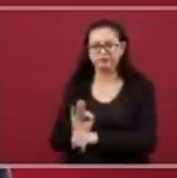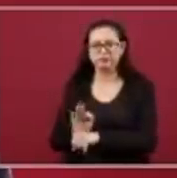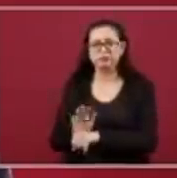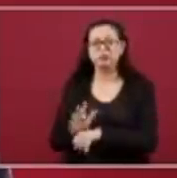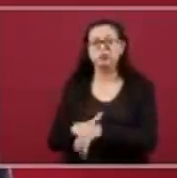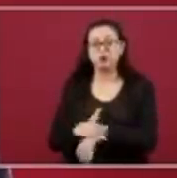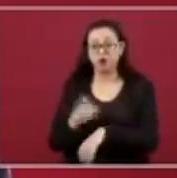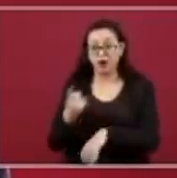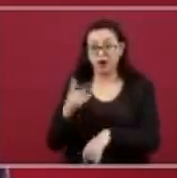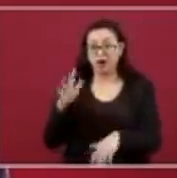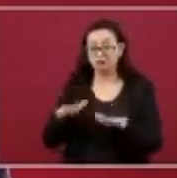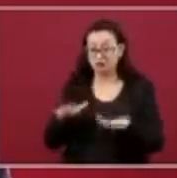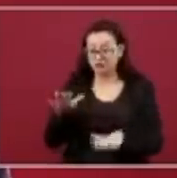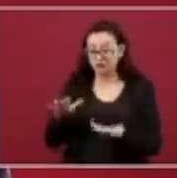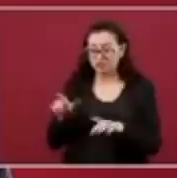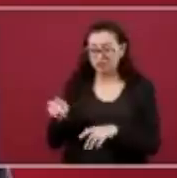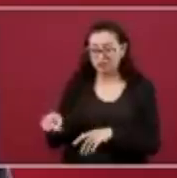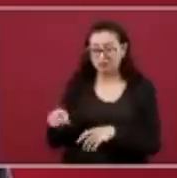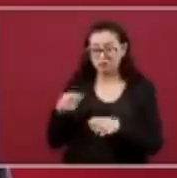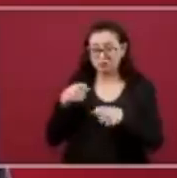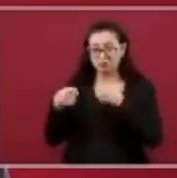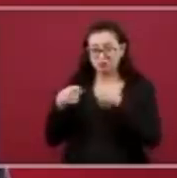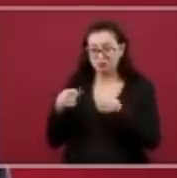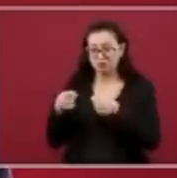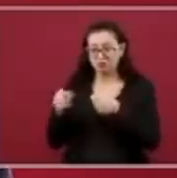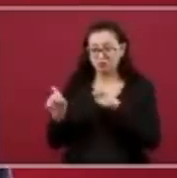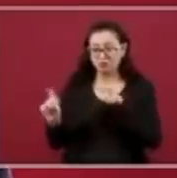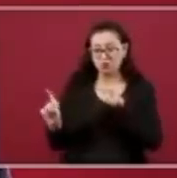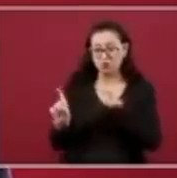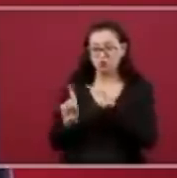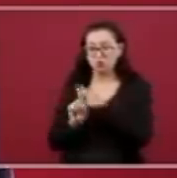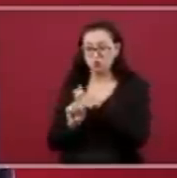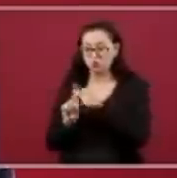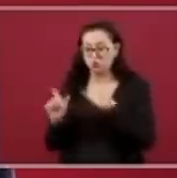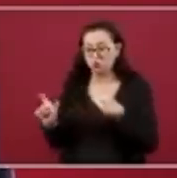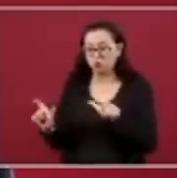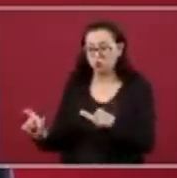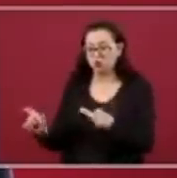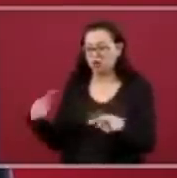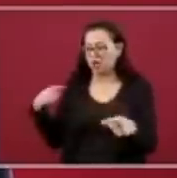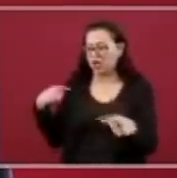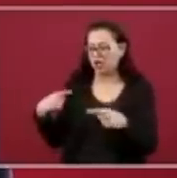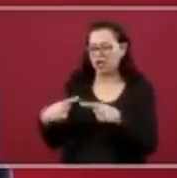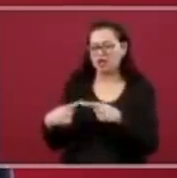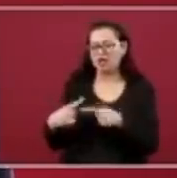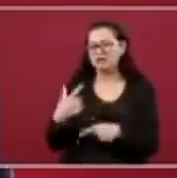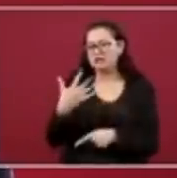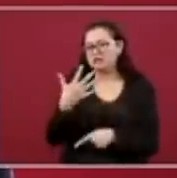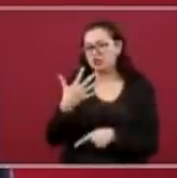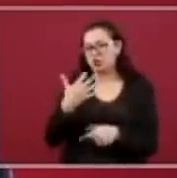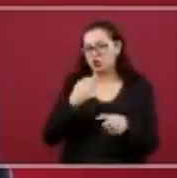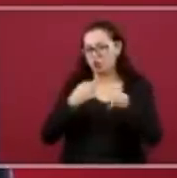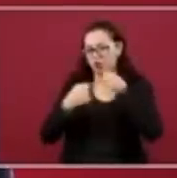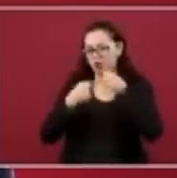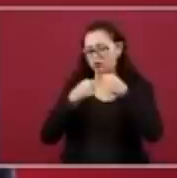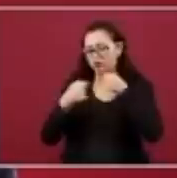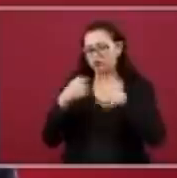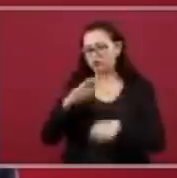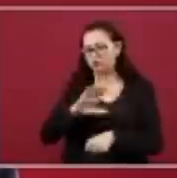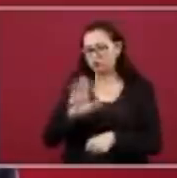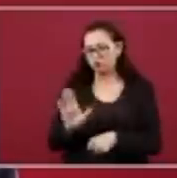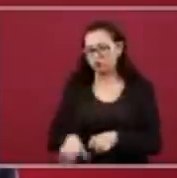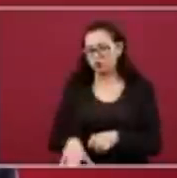custodia, en el tiempo que llevamos han perdido la vida 5 periodistas,